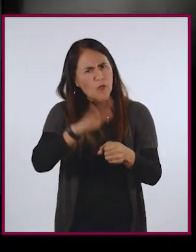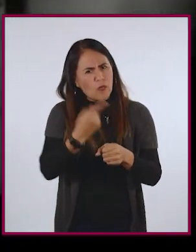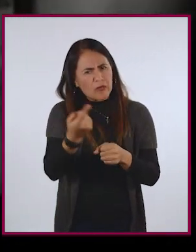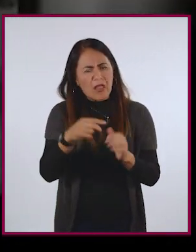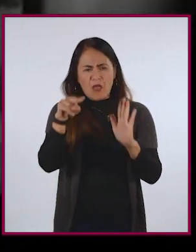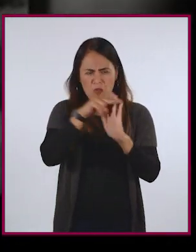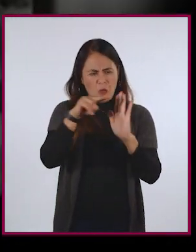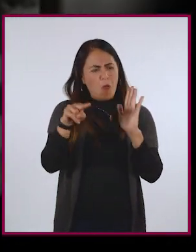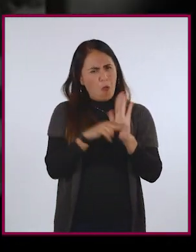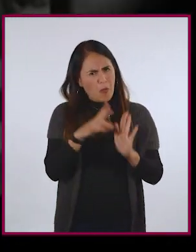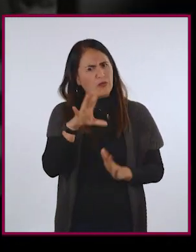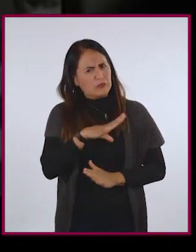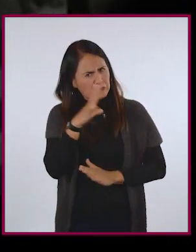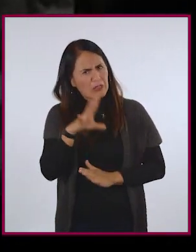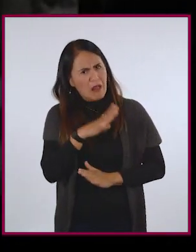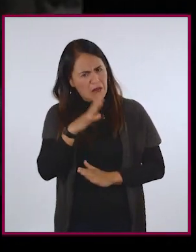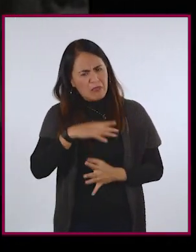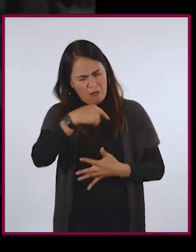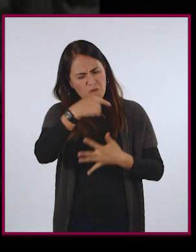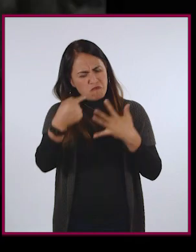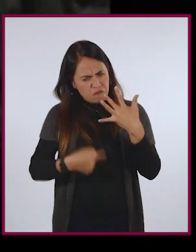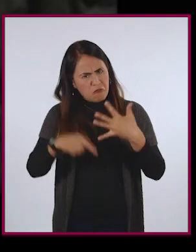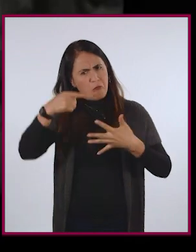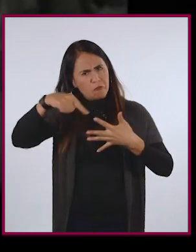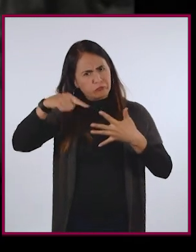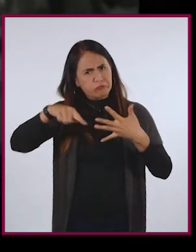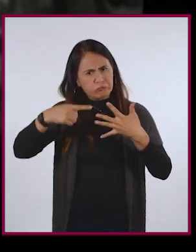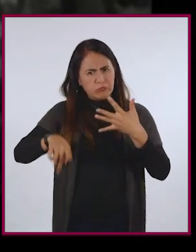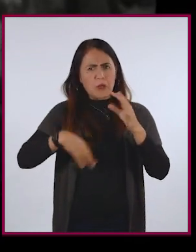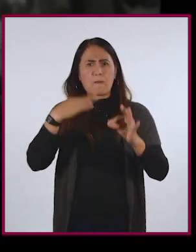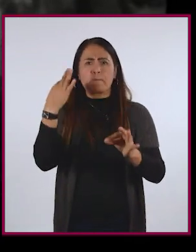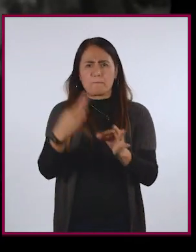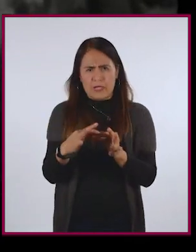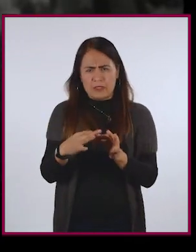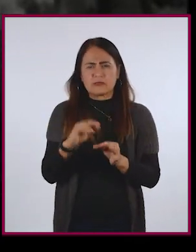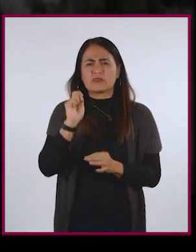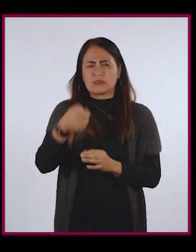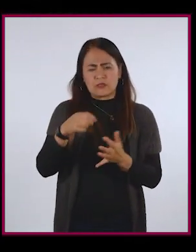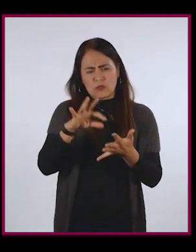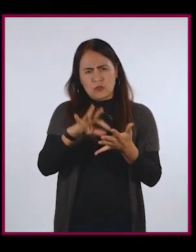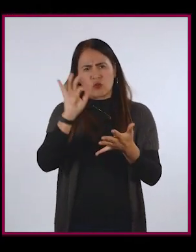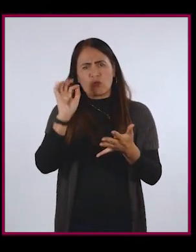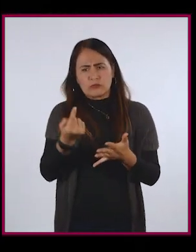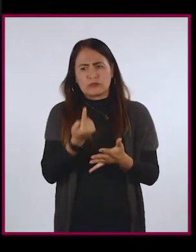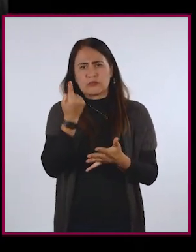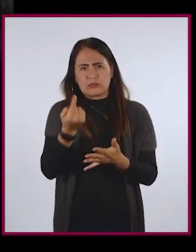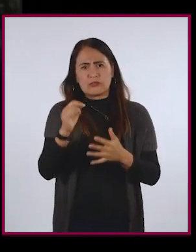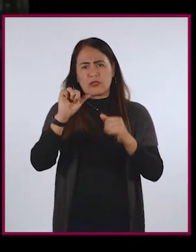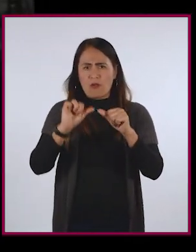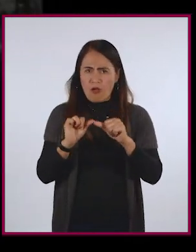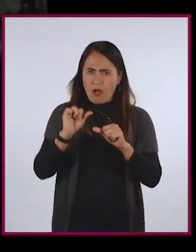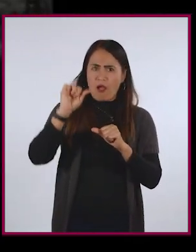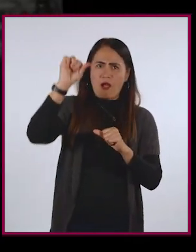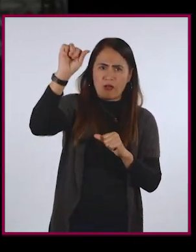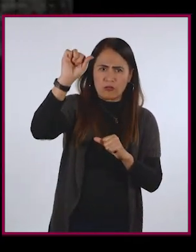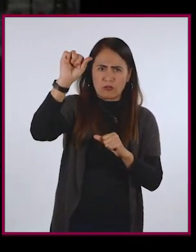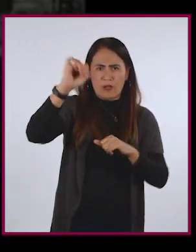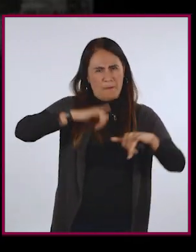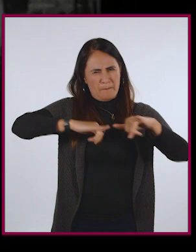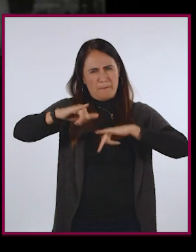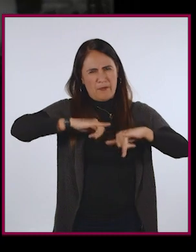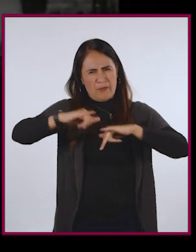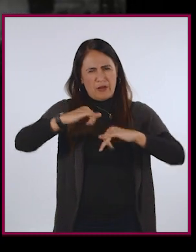con todas las normas de calidad que se exigían, entre las cuales era necesario que tuviera determinada altura